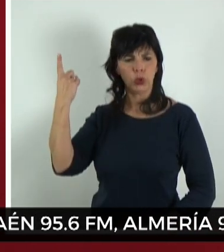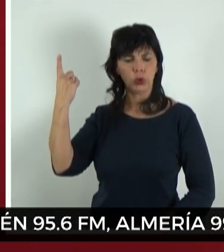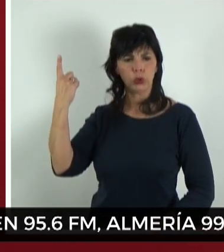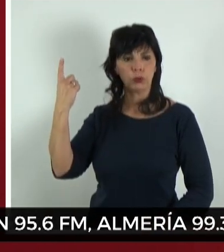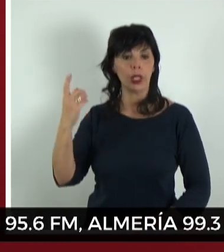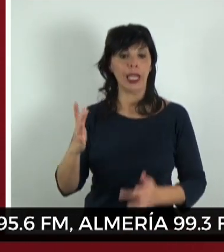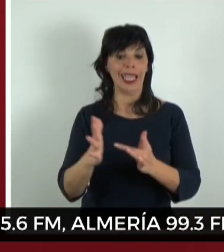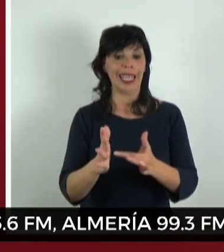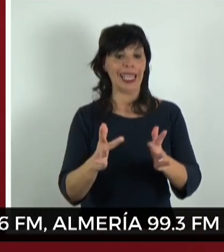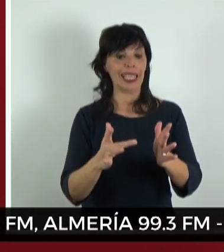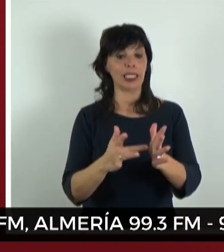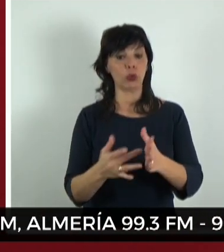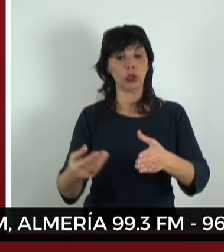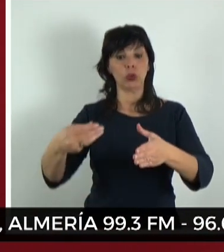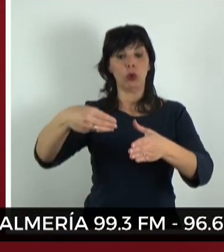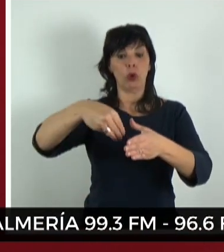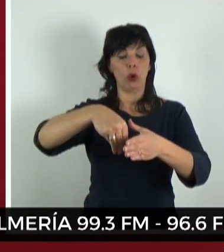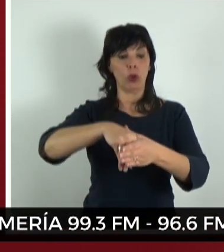hombre tienen paz.